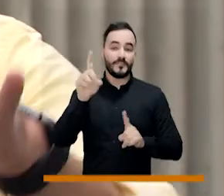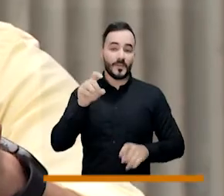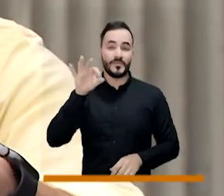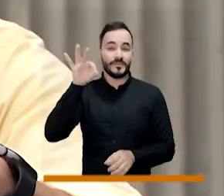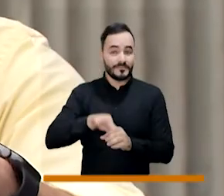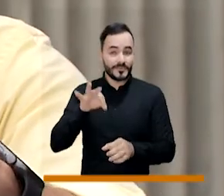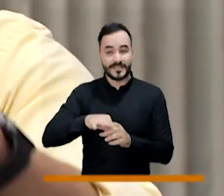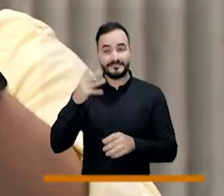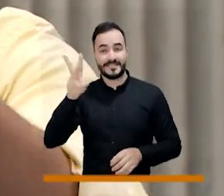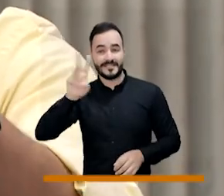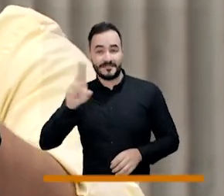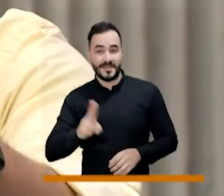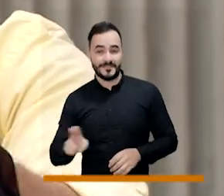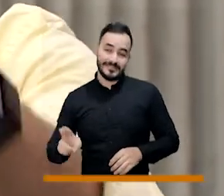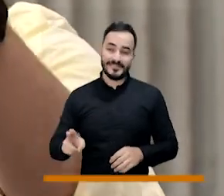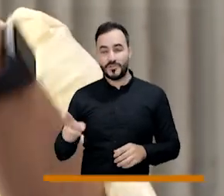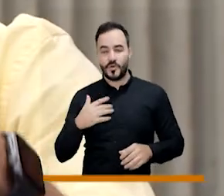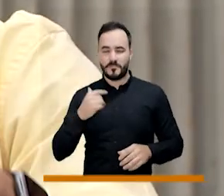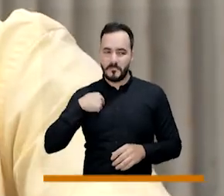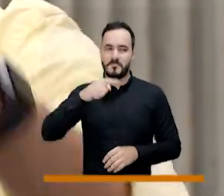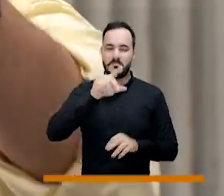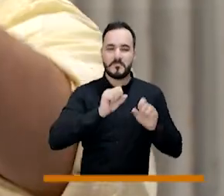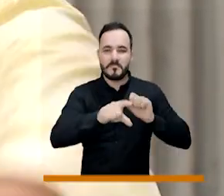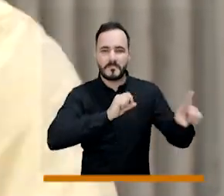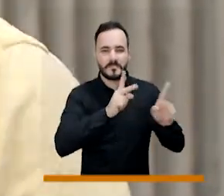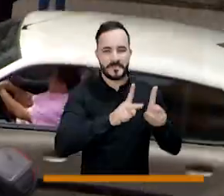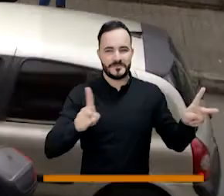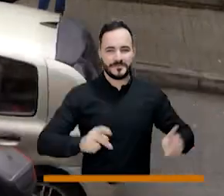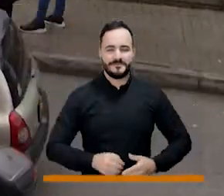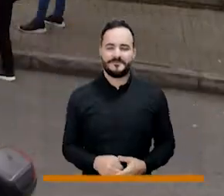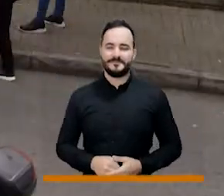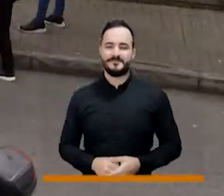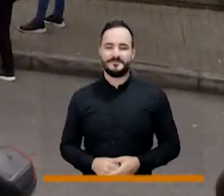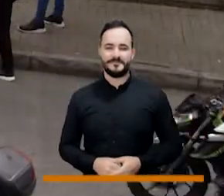La pregunta que le tenemos a la gente, en De Frente, a la gente.